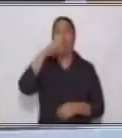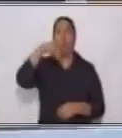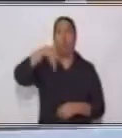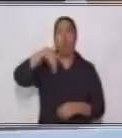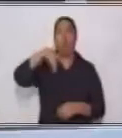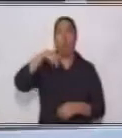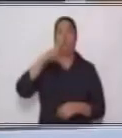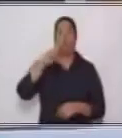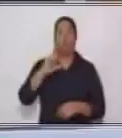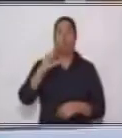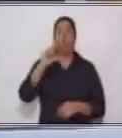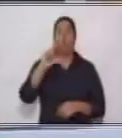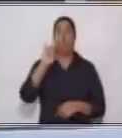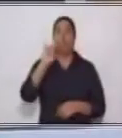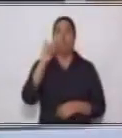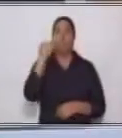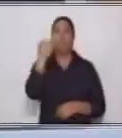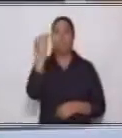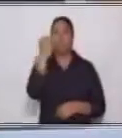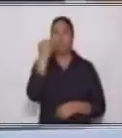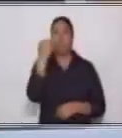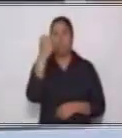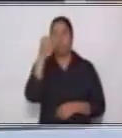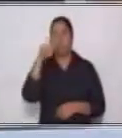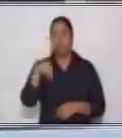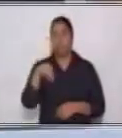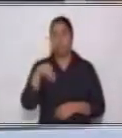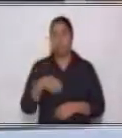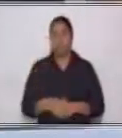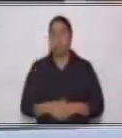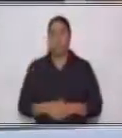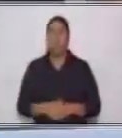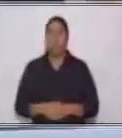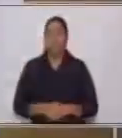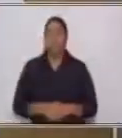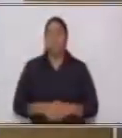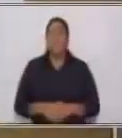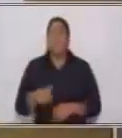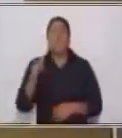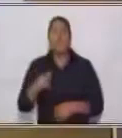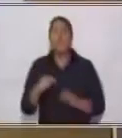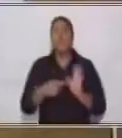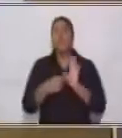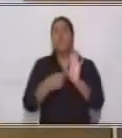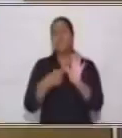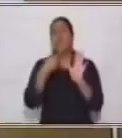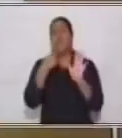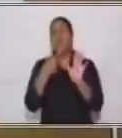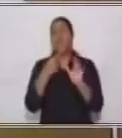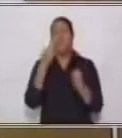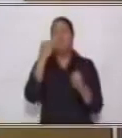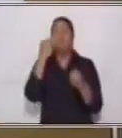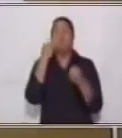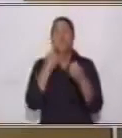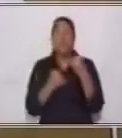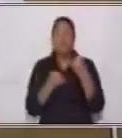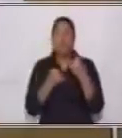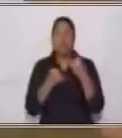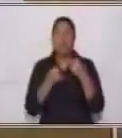cierra. Entonces vamos a ver que la conclusión es ese enunciado o proposición final que cerrará un